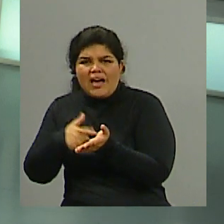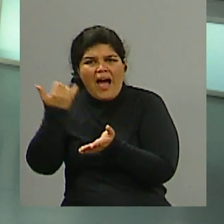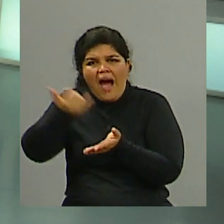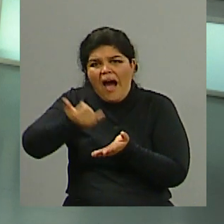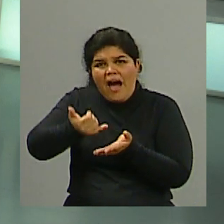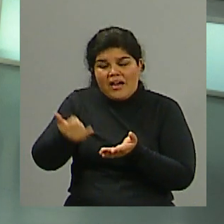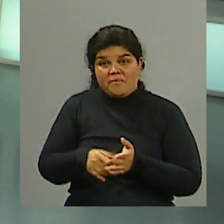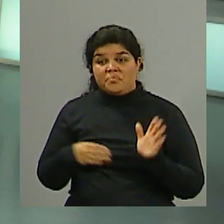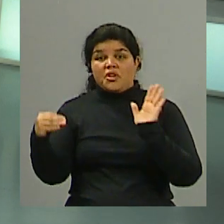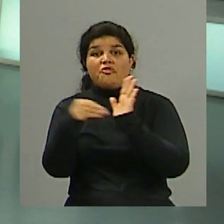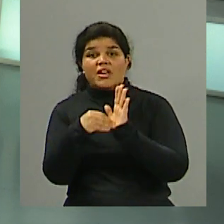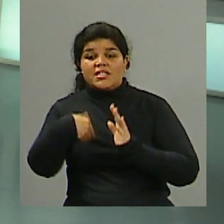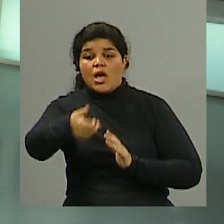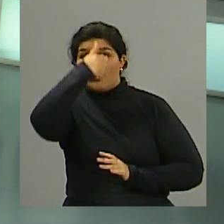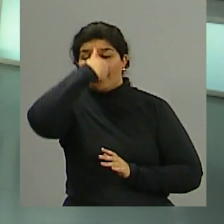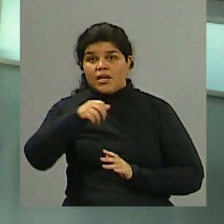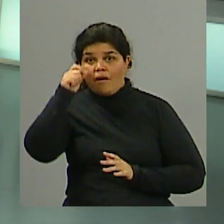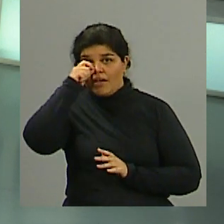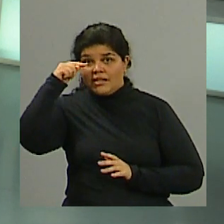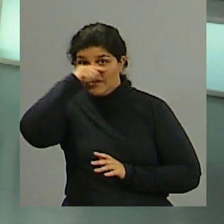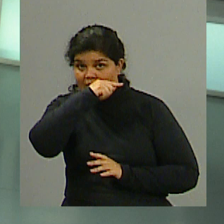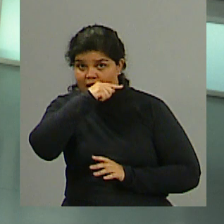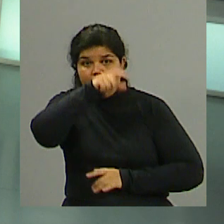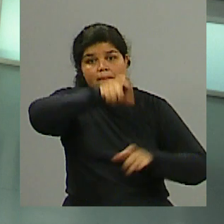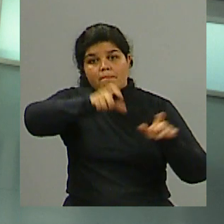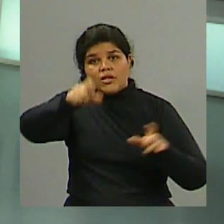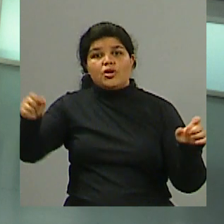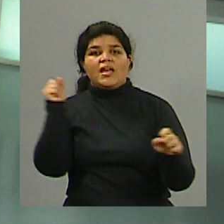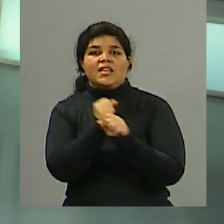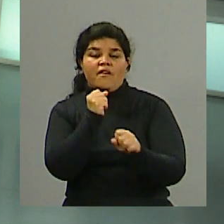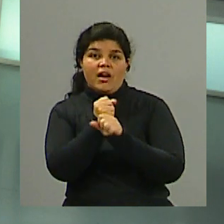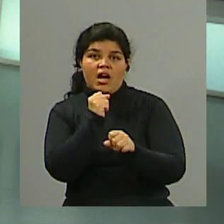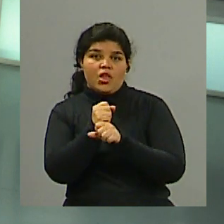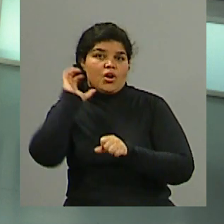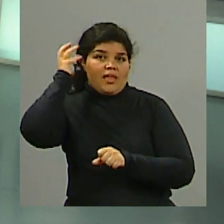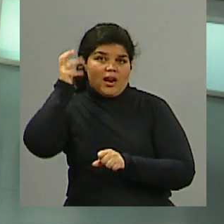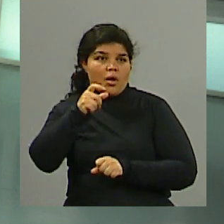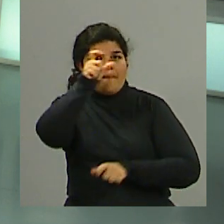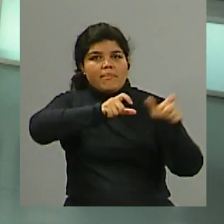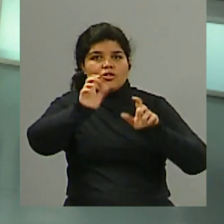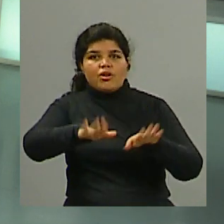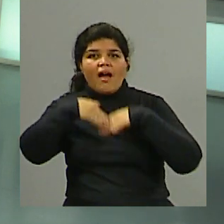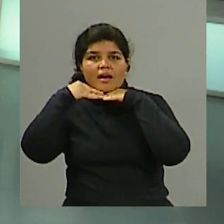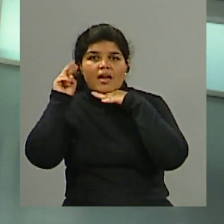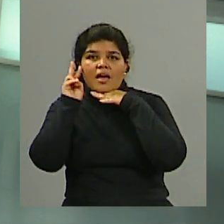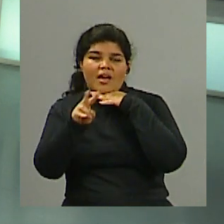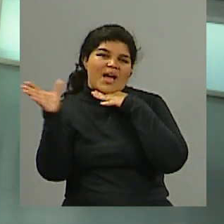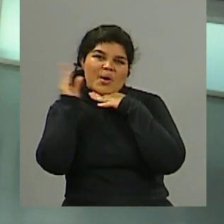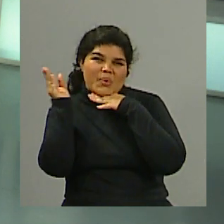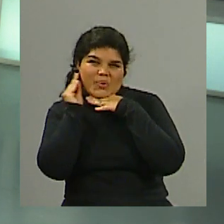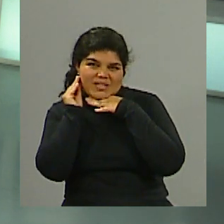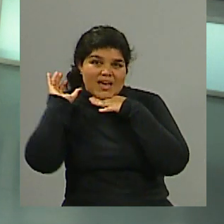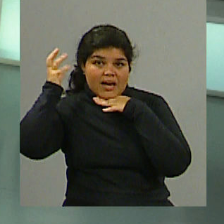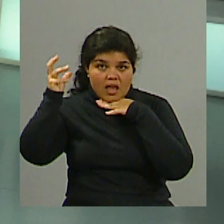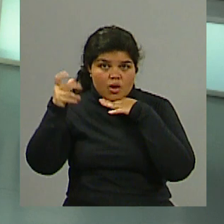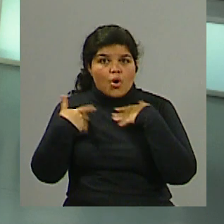el 27, el próximo domingo, todos aquellos trabajadores de la radio, todos aquellos que escuchan, todos aquellos que tienen alguna anécdota para contar, puedan